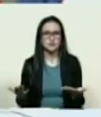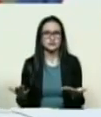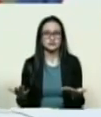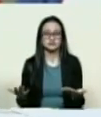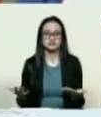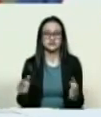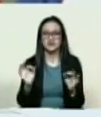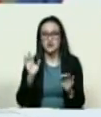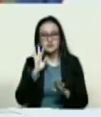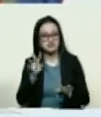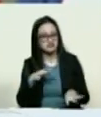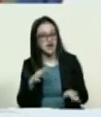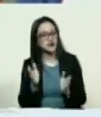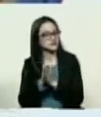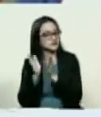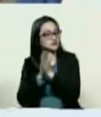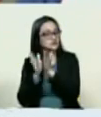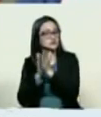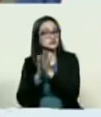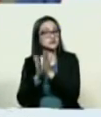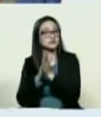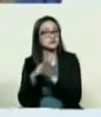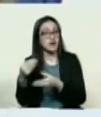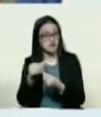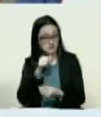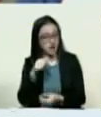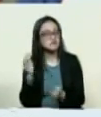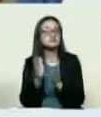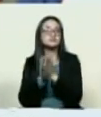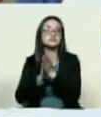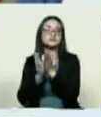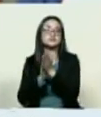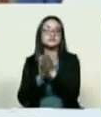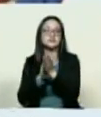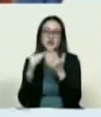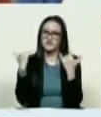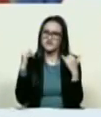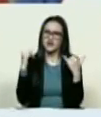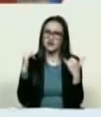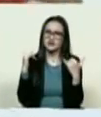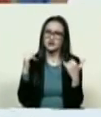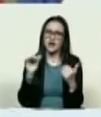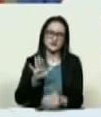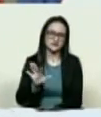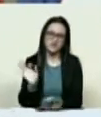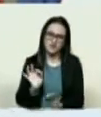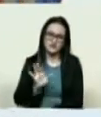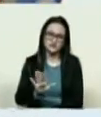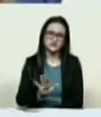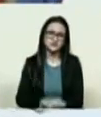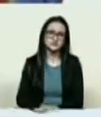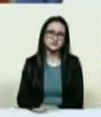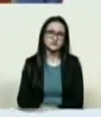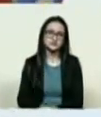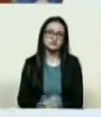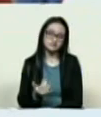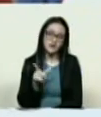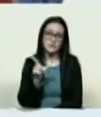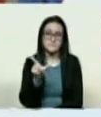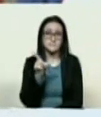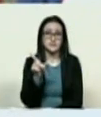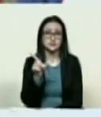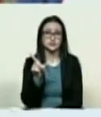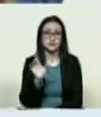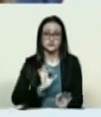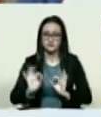vieran, nos aplaudirían, nos harían fiesta. Pero bueno, así es. Mientras eso ocurre, aquí está el Partido Socialista Unido de